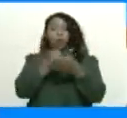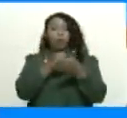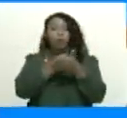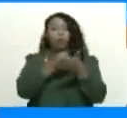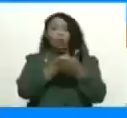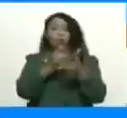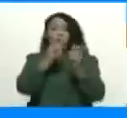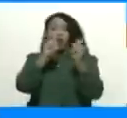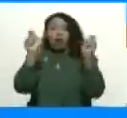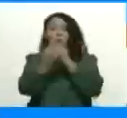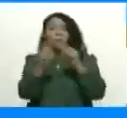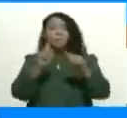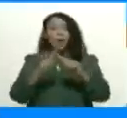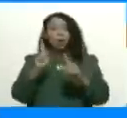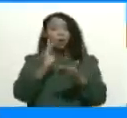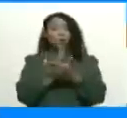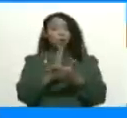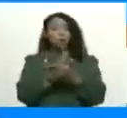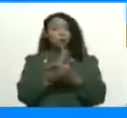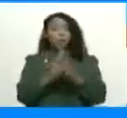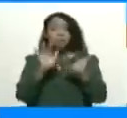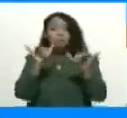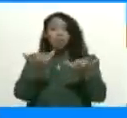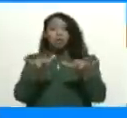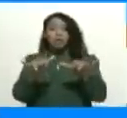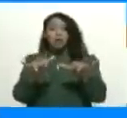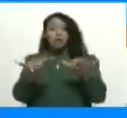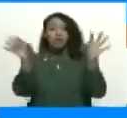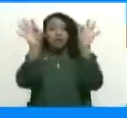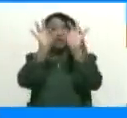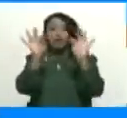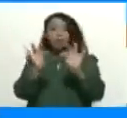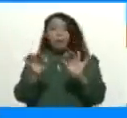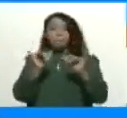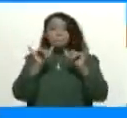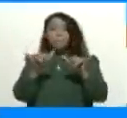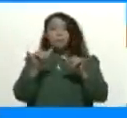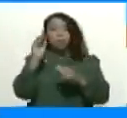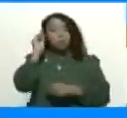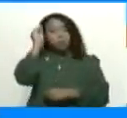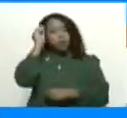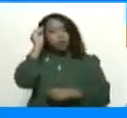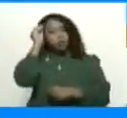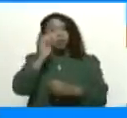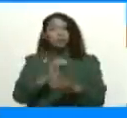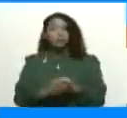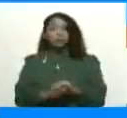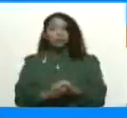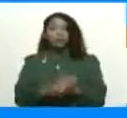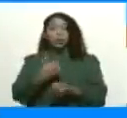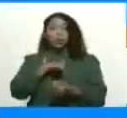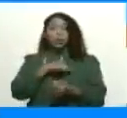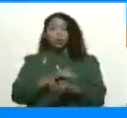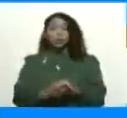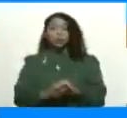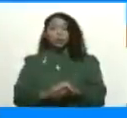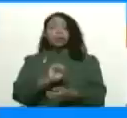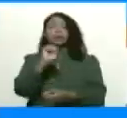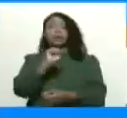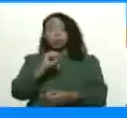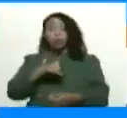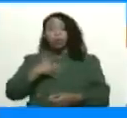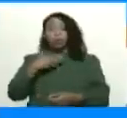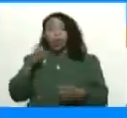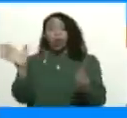han cambiado, pero siempre con el mismo espíritu y con el mismo pensamiento. Nosotros sí podemos